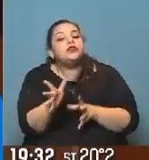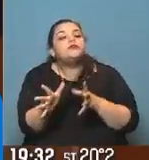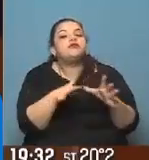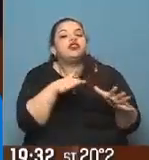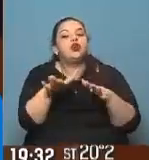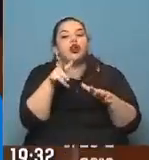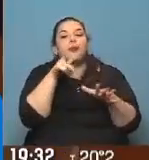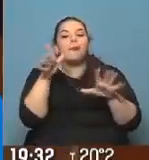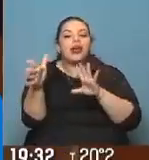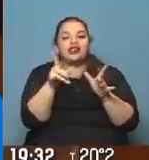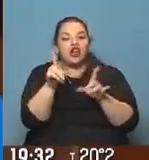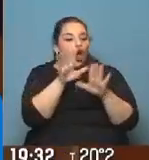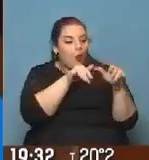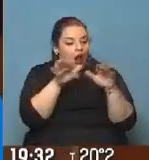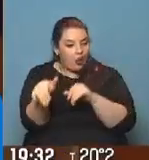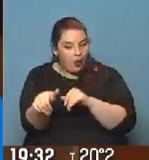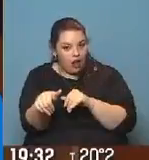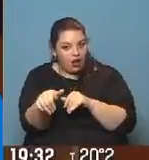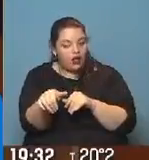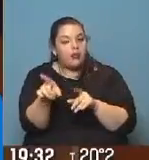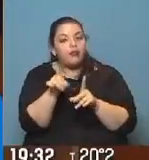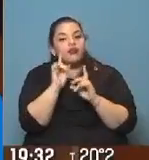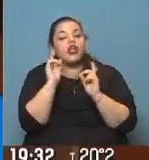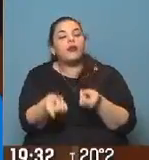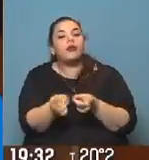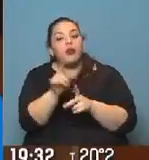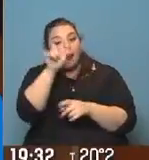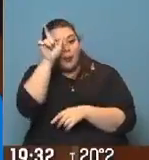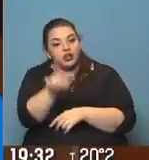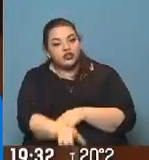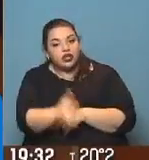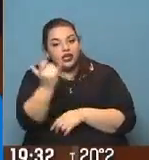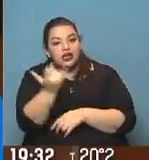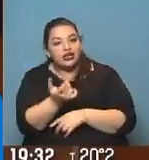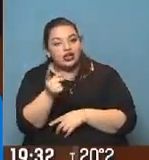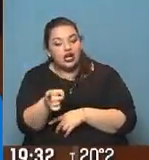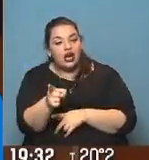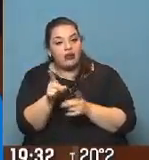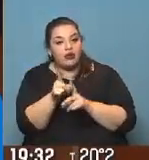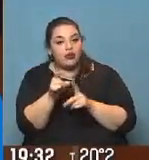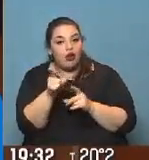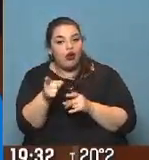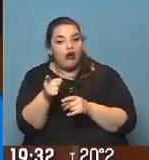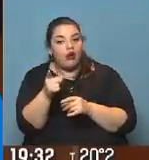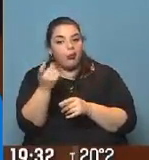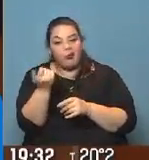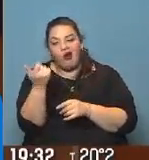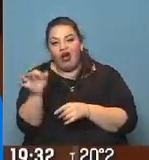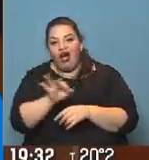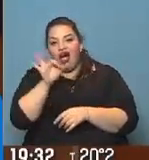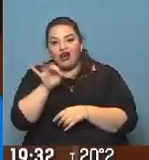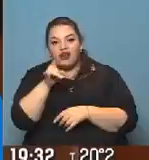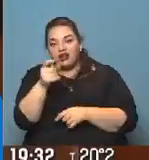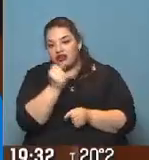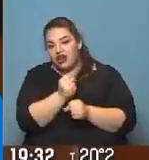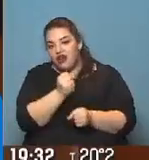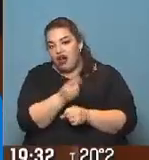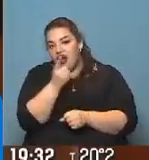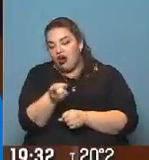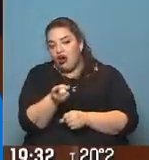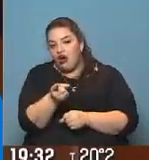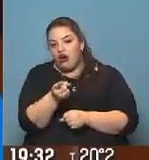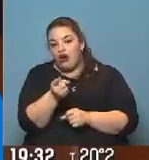pero no idéntica. Se dio el caso de una persona que tenía muy pocos años de aporte porque era trabajo insalubre,